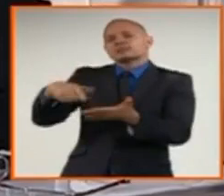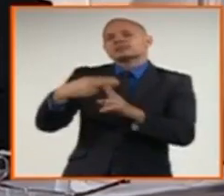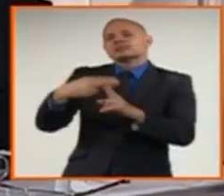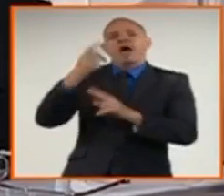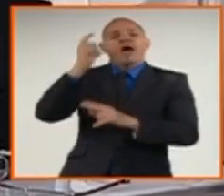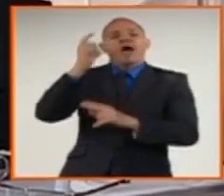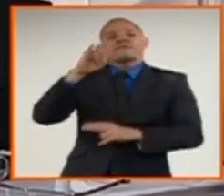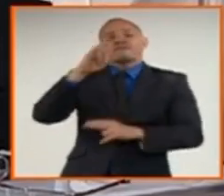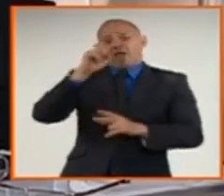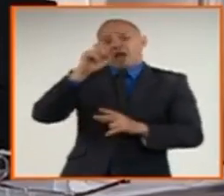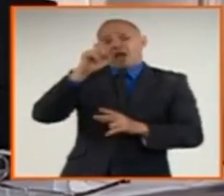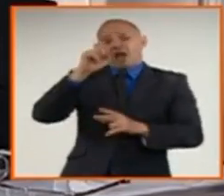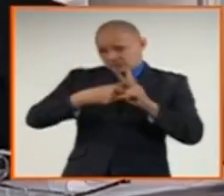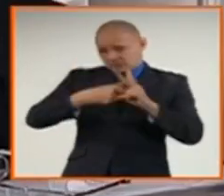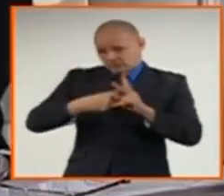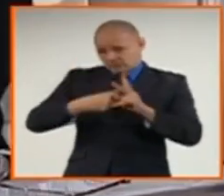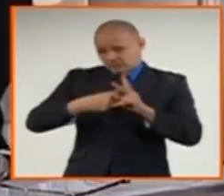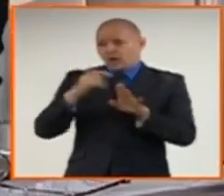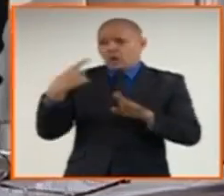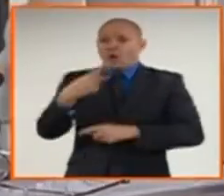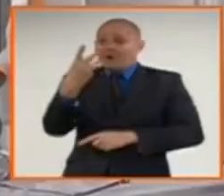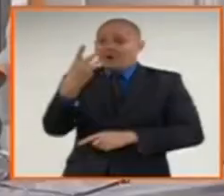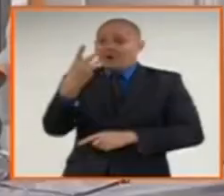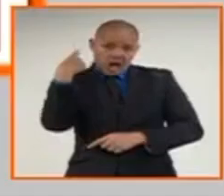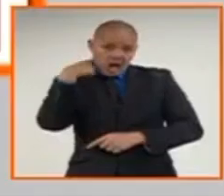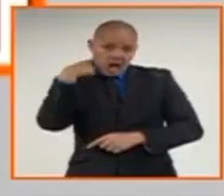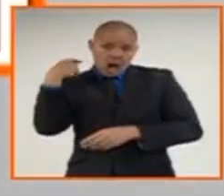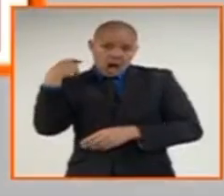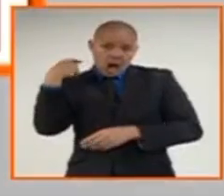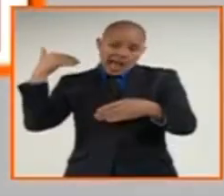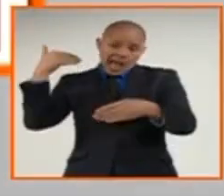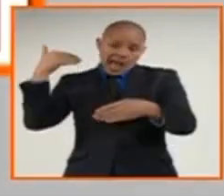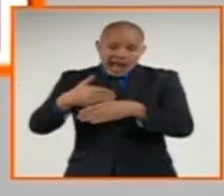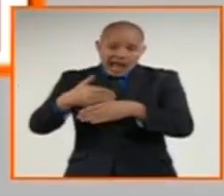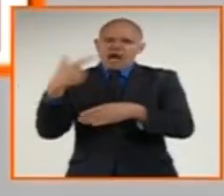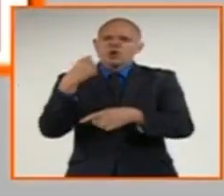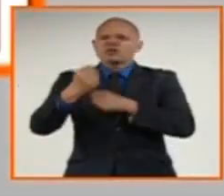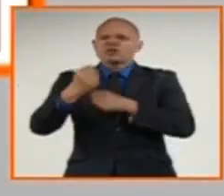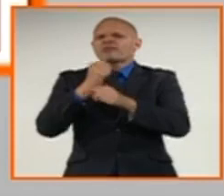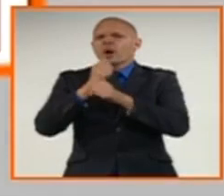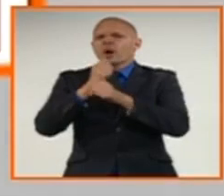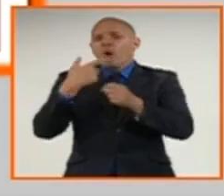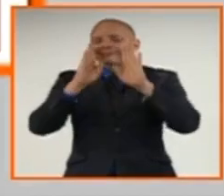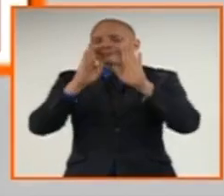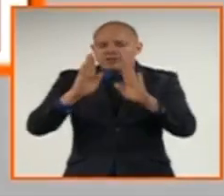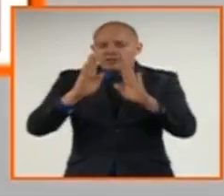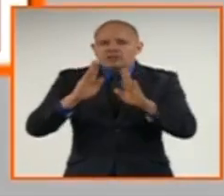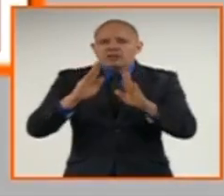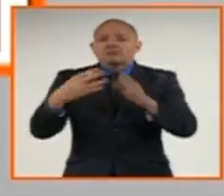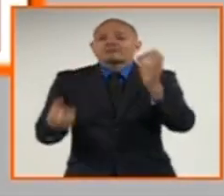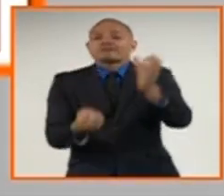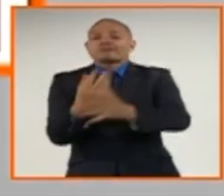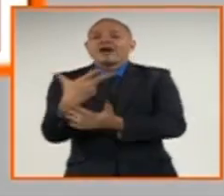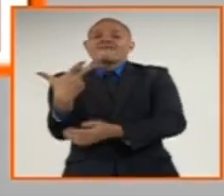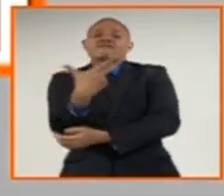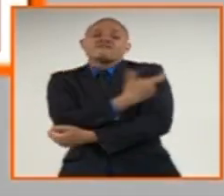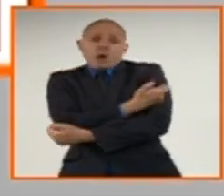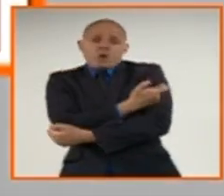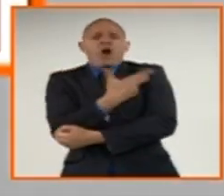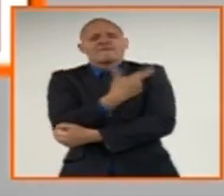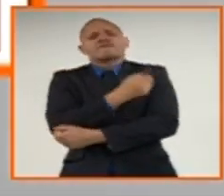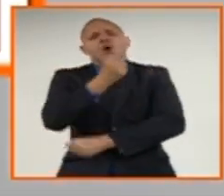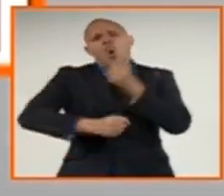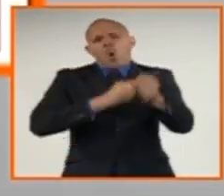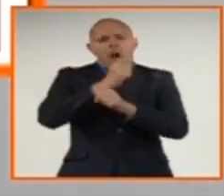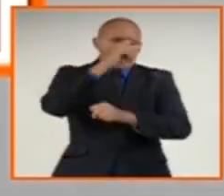desarrollo de vacunas pediátricas. Vacunas pediátricas y vacunas para adultos, por supuesto. Indiscutiblemente, la decana de nuestras vacunas es la vacuna de